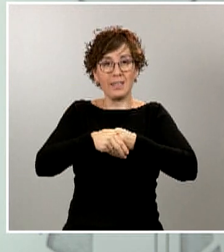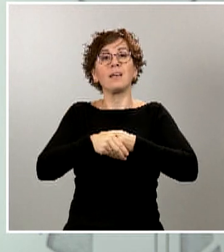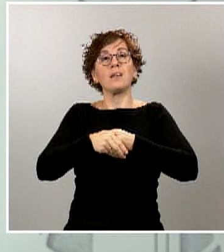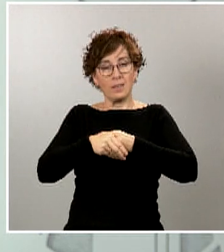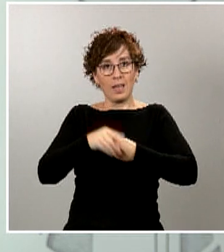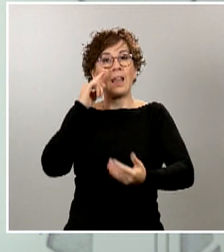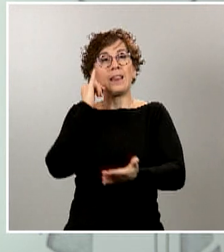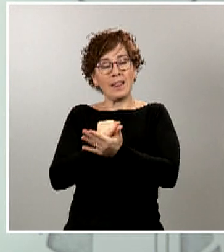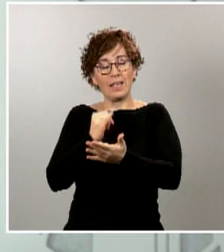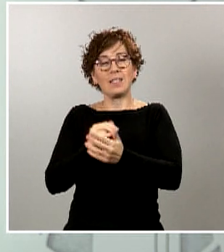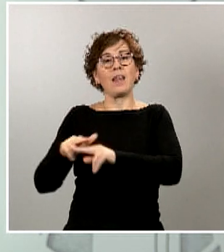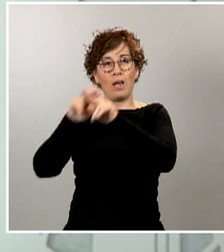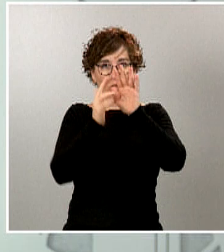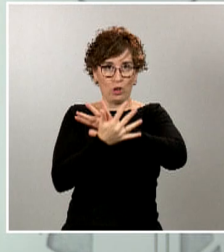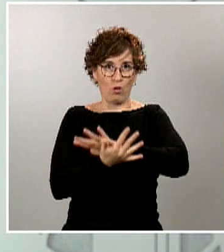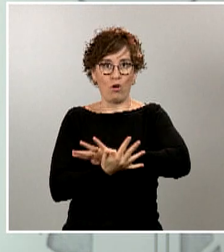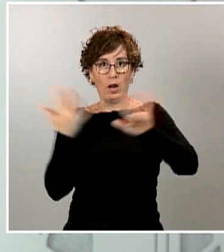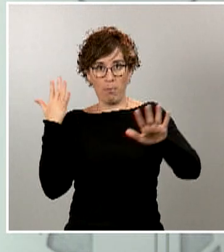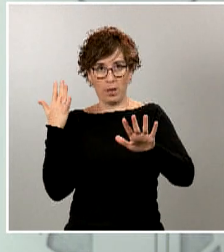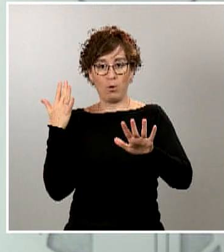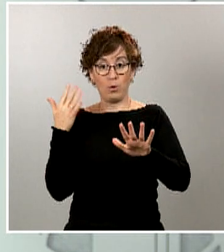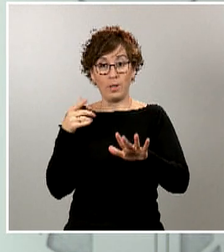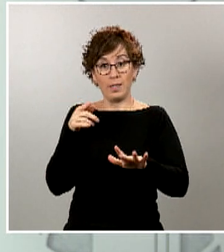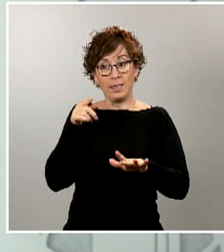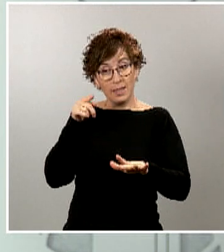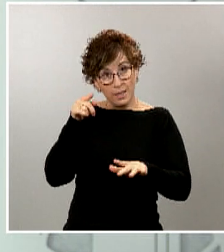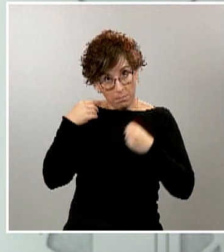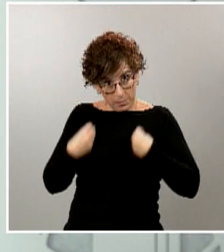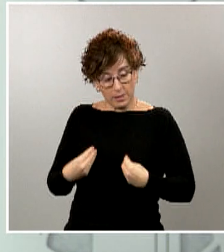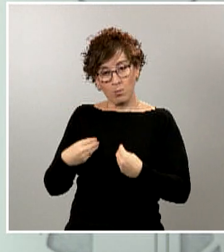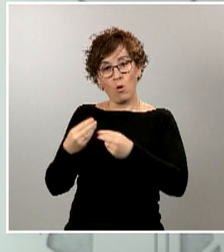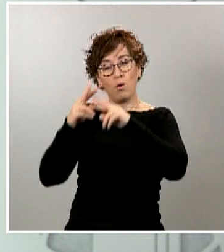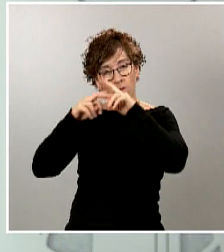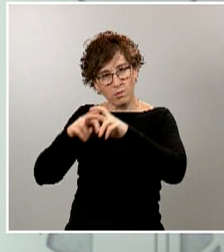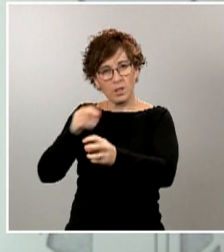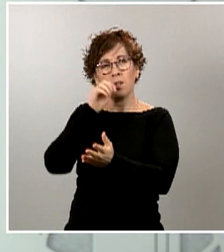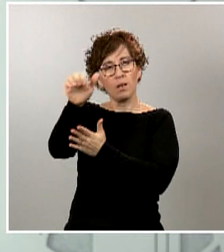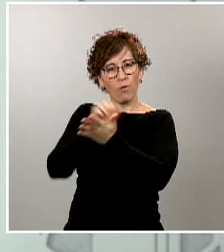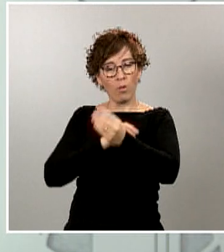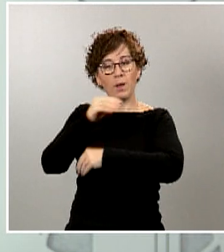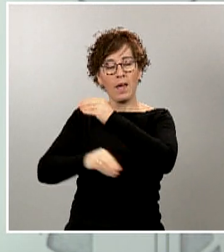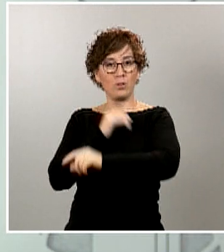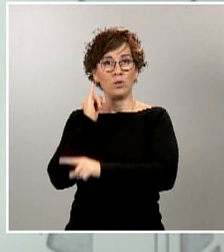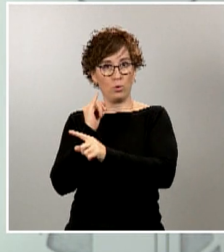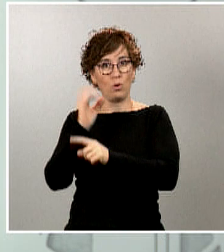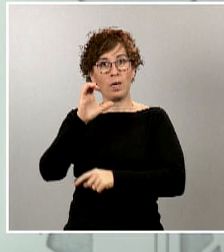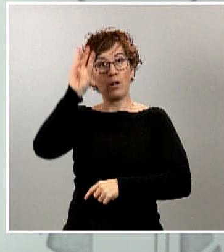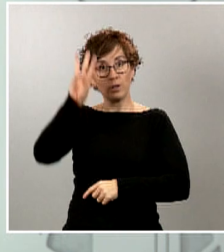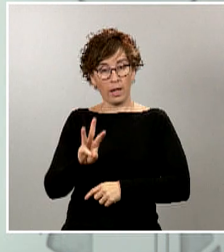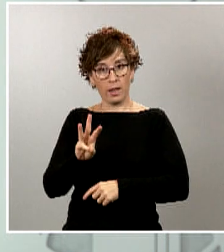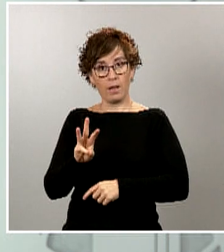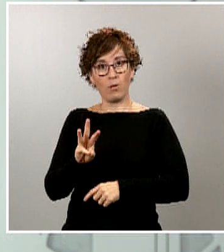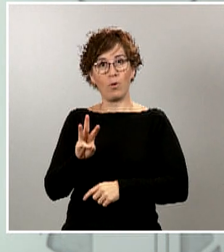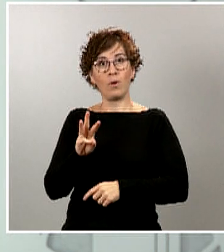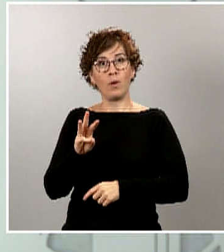que también en base a las informaciones que ha hecho a los estudios e informes que ha hecho el Instituto de Salud Carlos III, que ha analizado desde ya hace unas